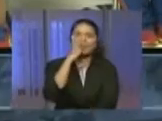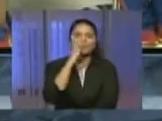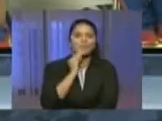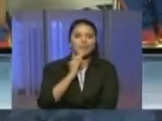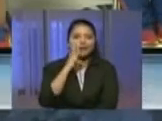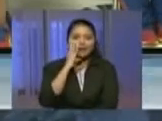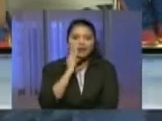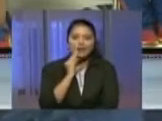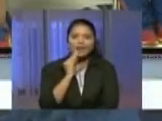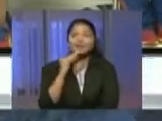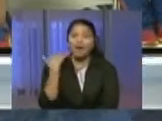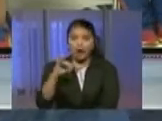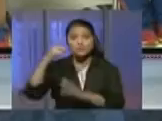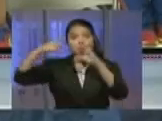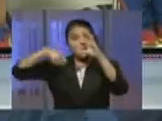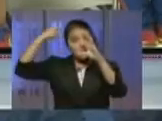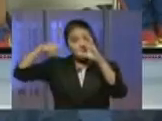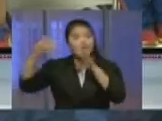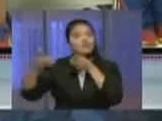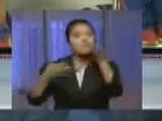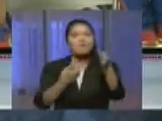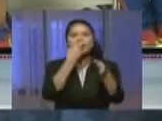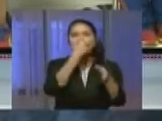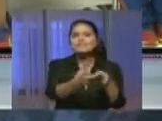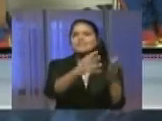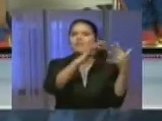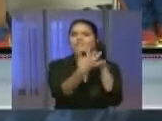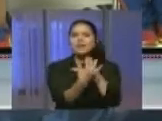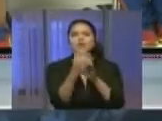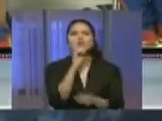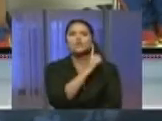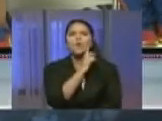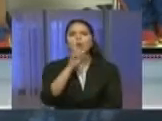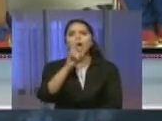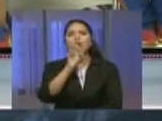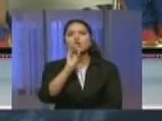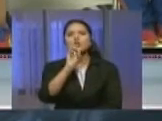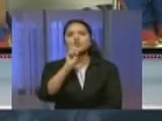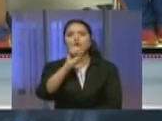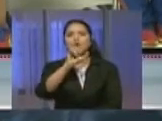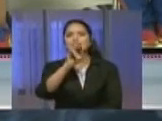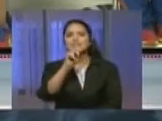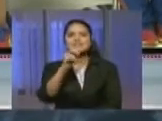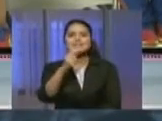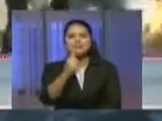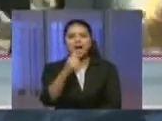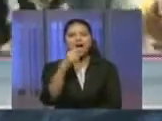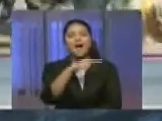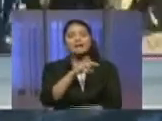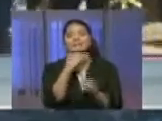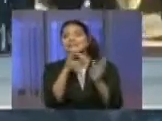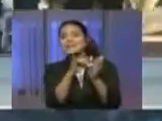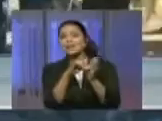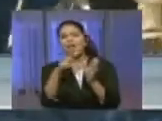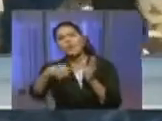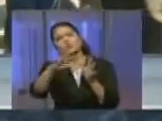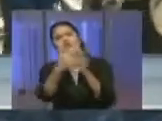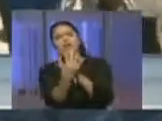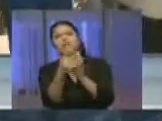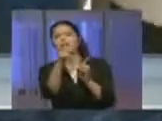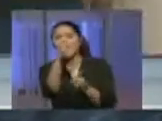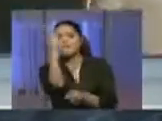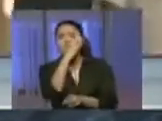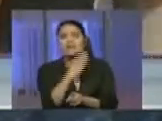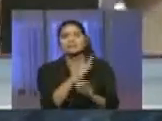por ahí tenemos un video de la visita al barrio rosiña rosiña queda arriba de ipanema son todos esos